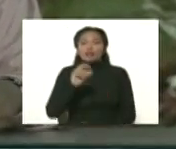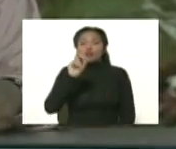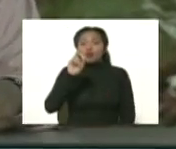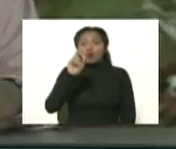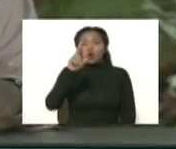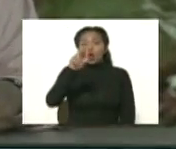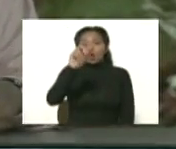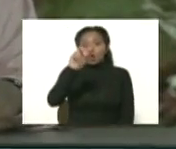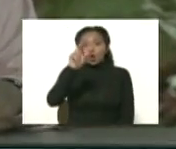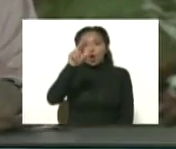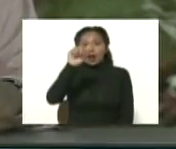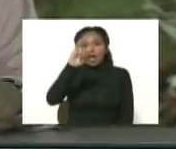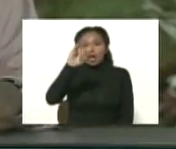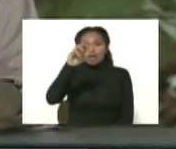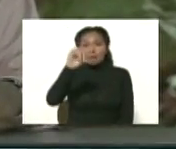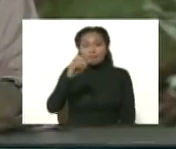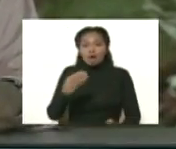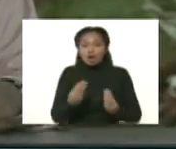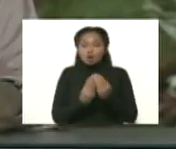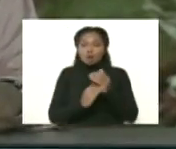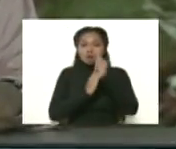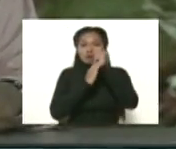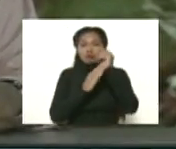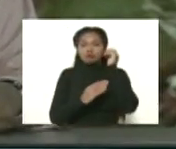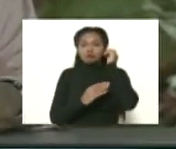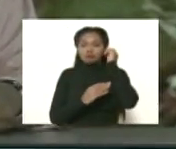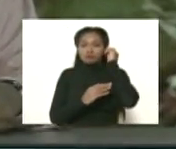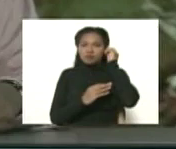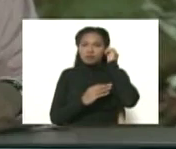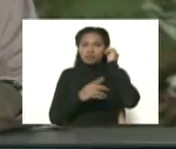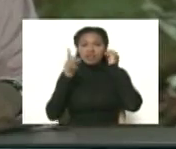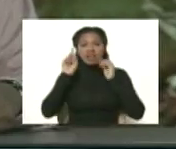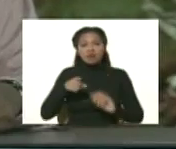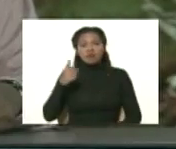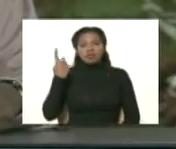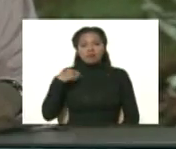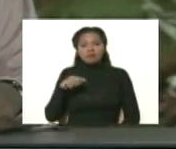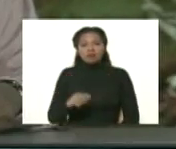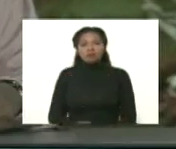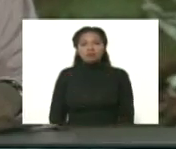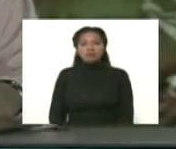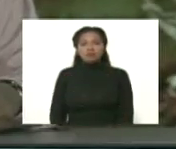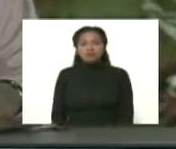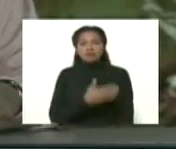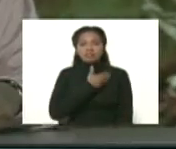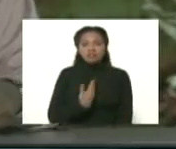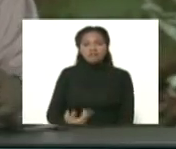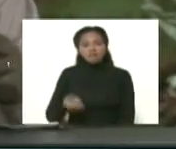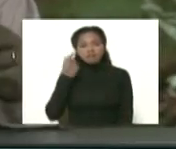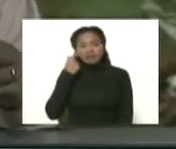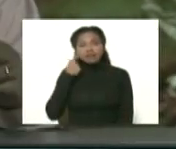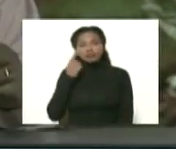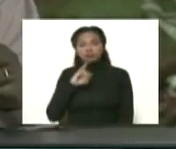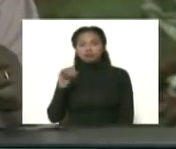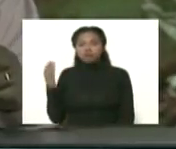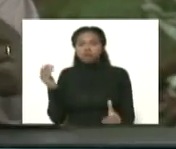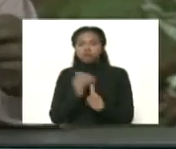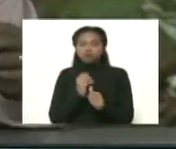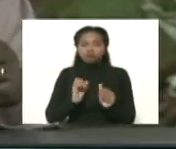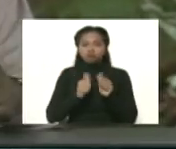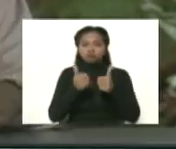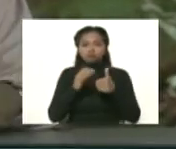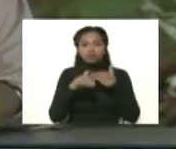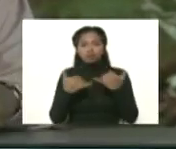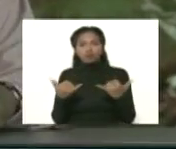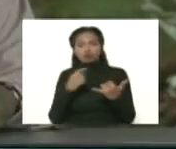formando parte del equipo que lo acompaña. Tenemos también, presidente, pendiente, usted tomó una iniciativa,